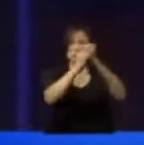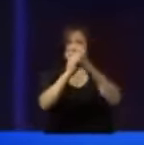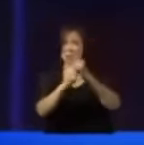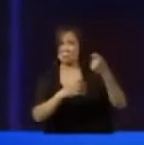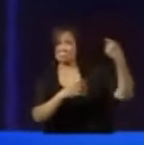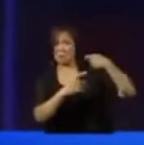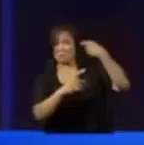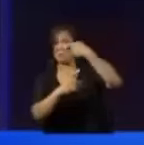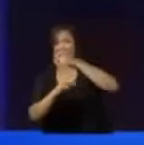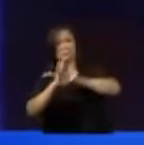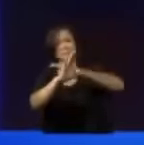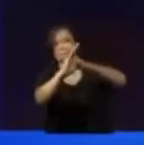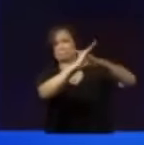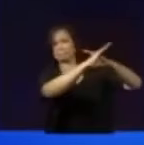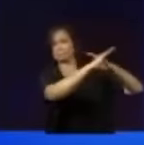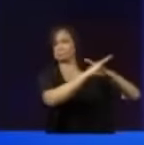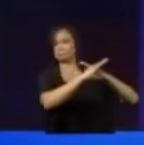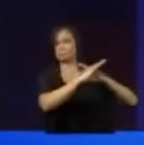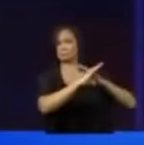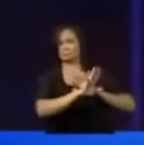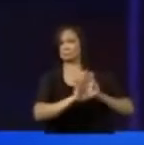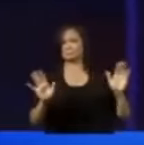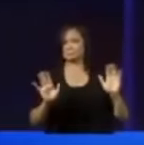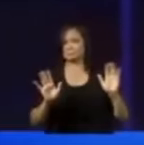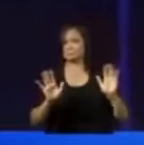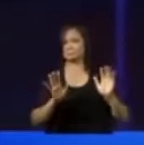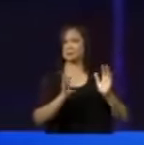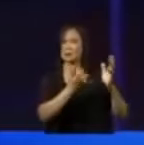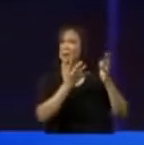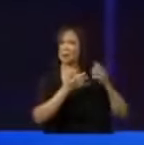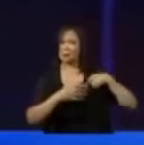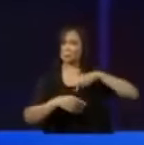o gobierno internacional que ha querido